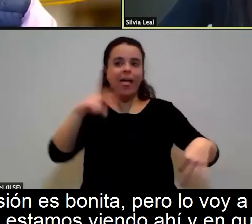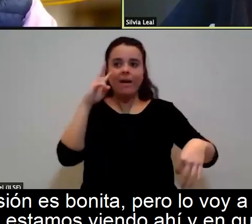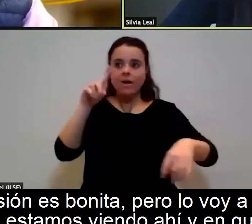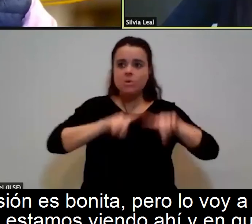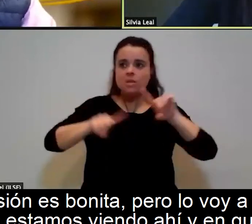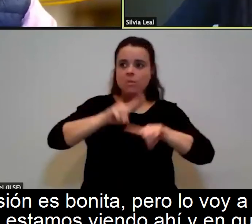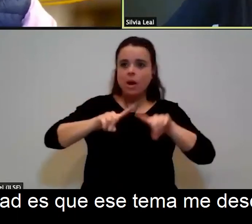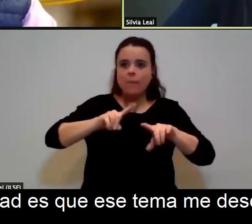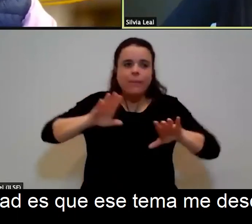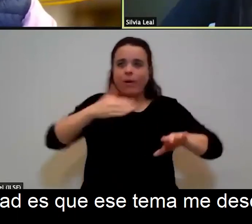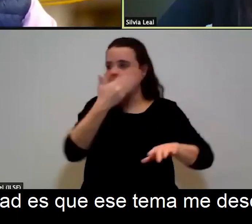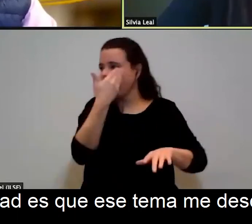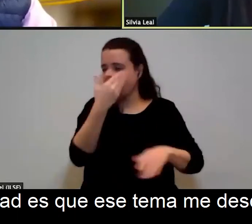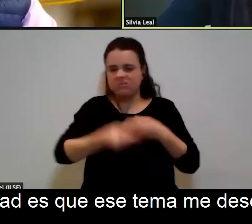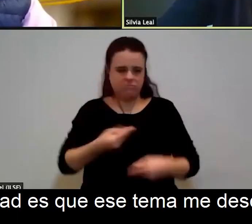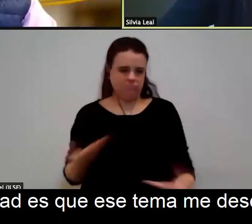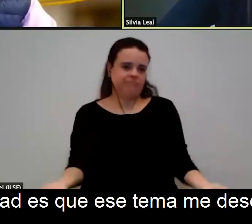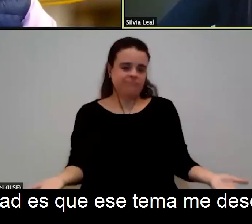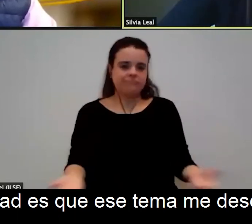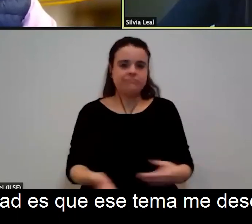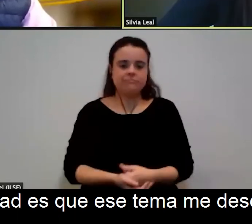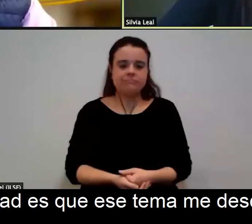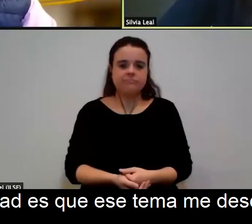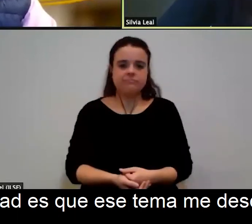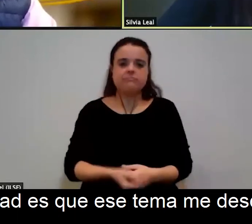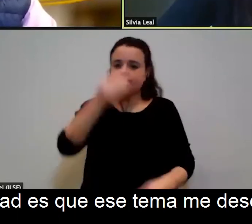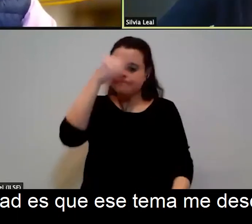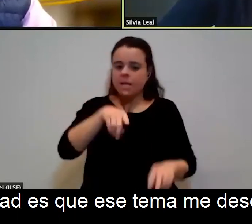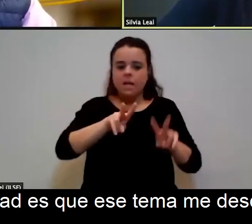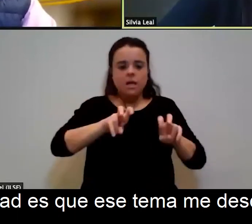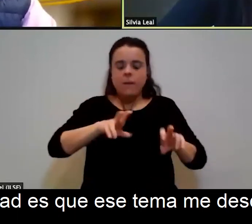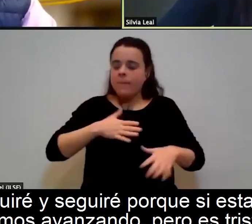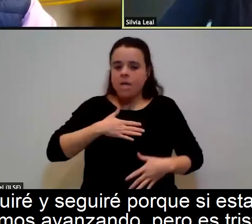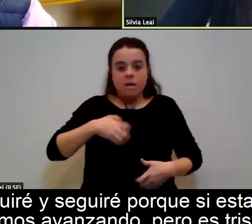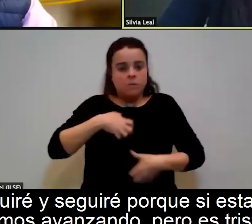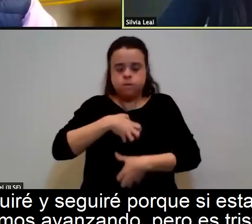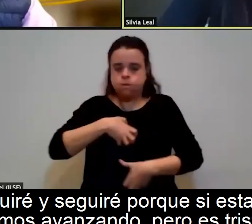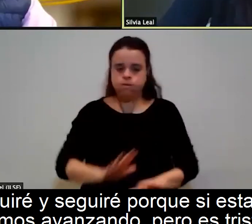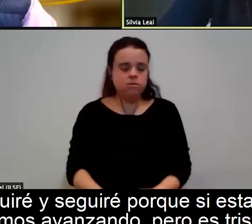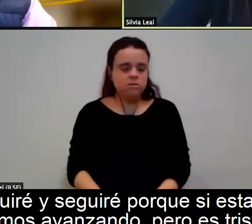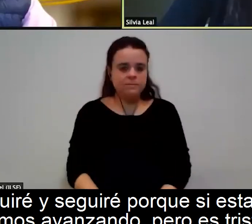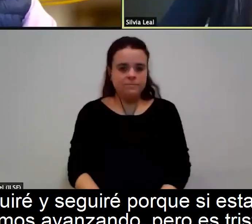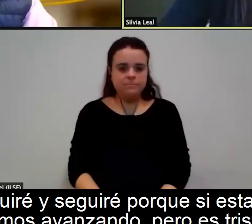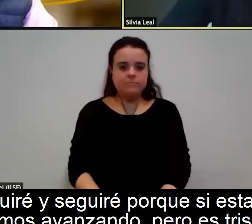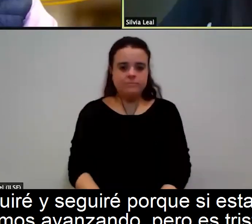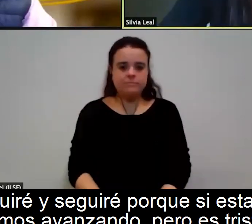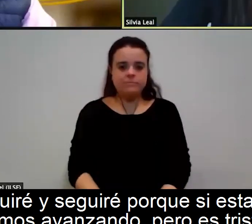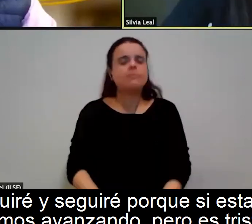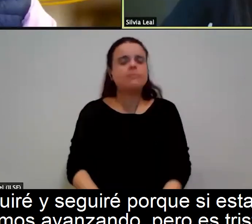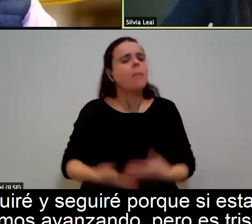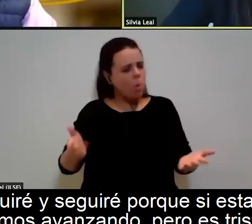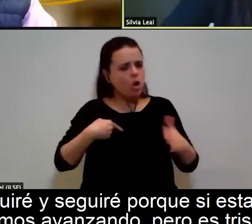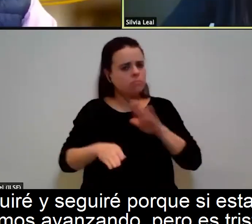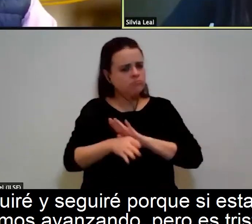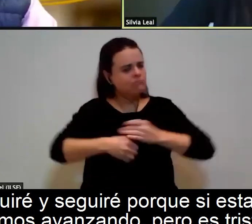estamos? Entonces, la verdad es que ese tema me desespera. Bueno, y ahí estoy, que seguiré y seguiré,